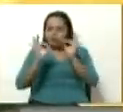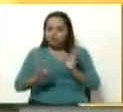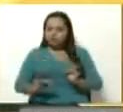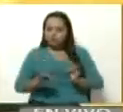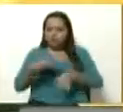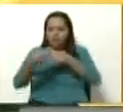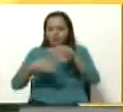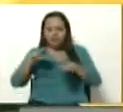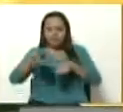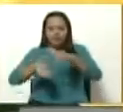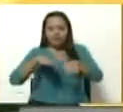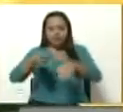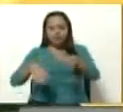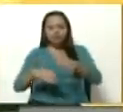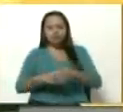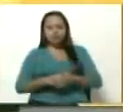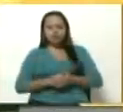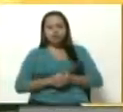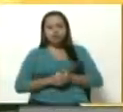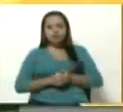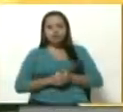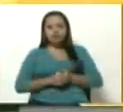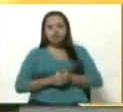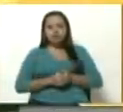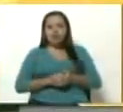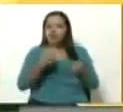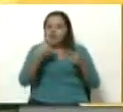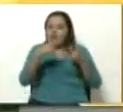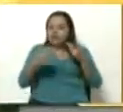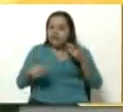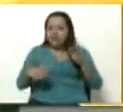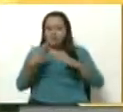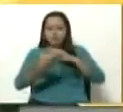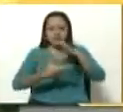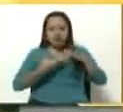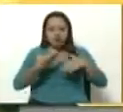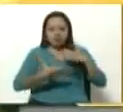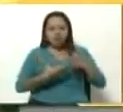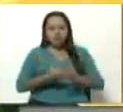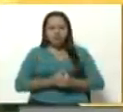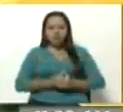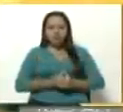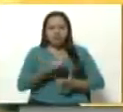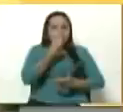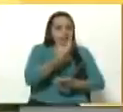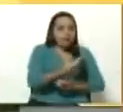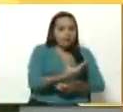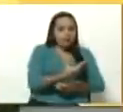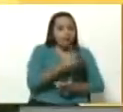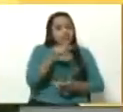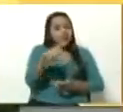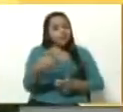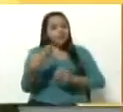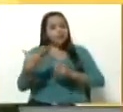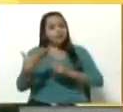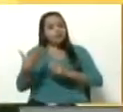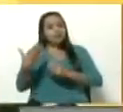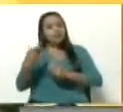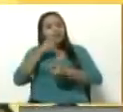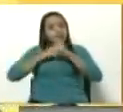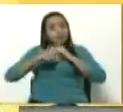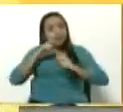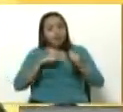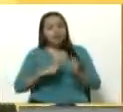pasos. En las circunstancias, tanto hermosas, pero en